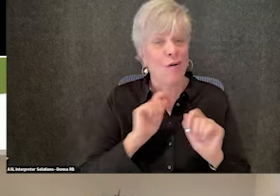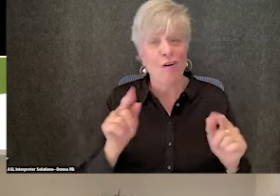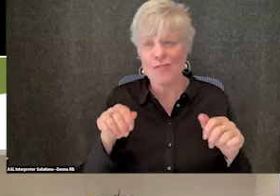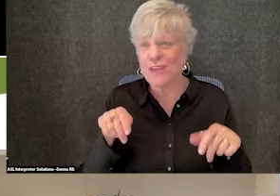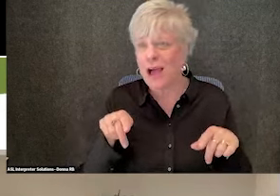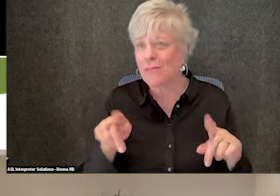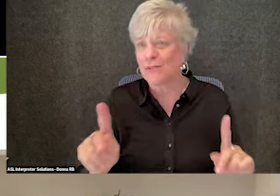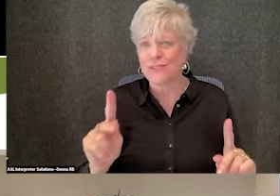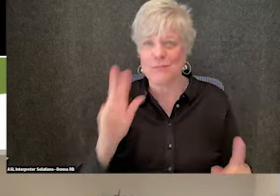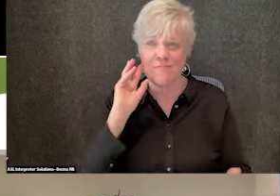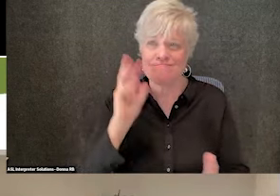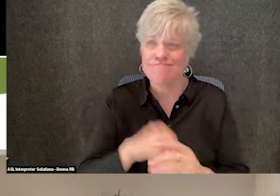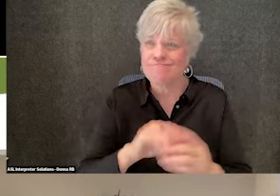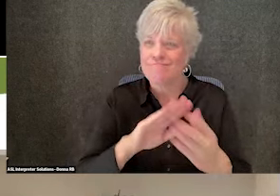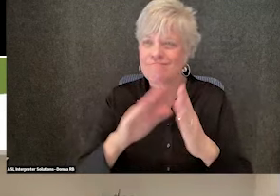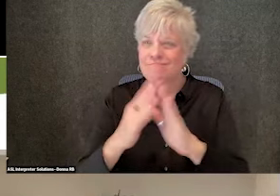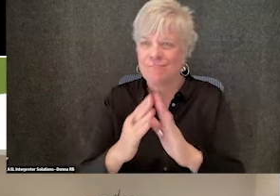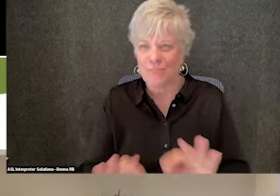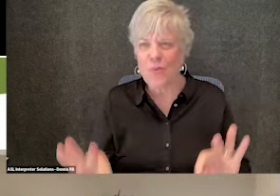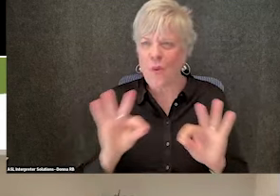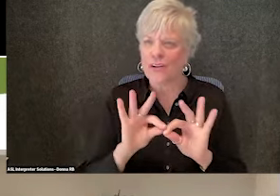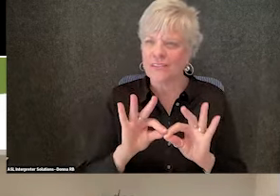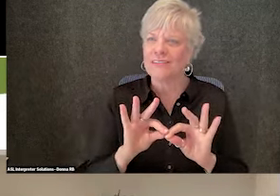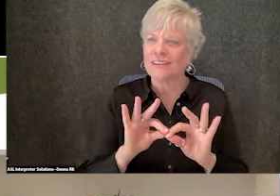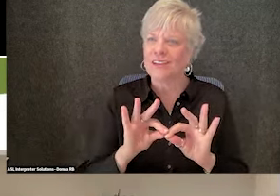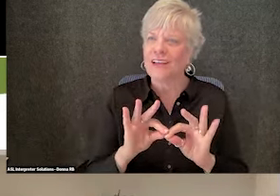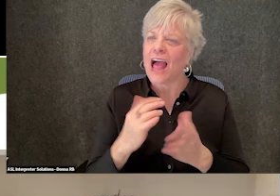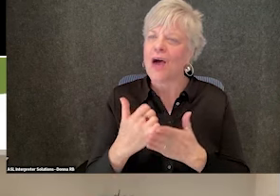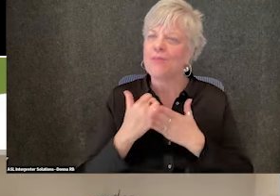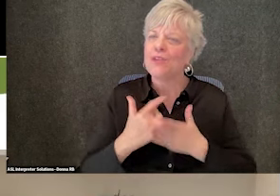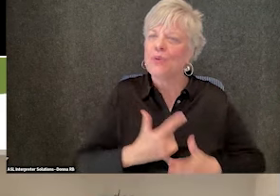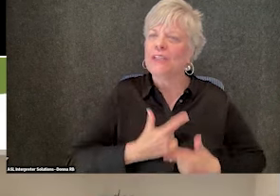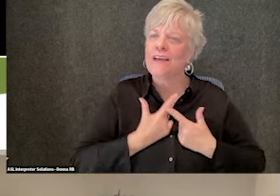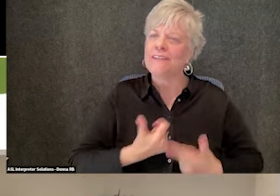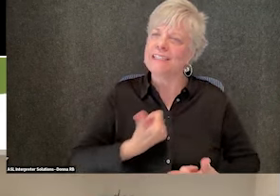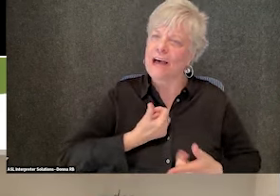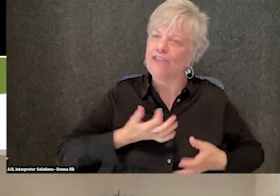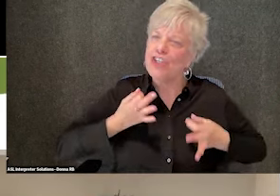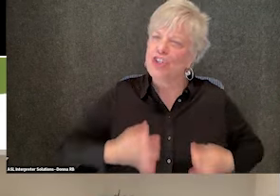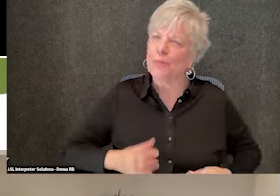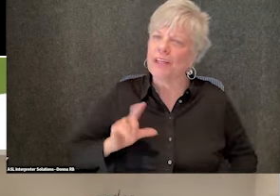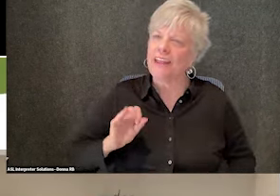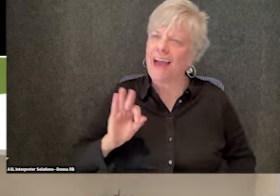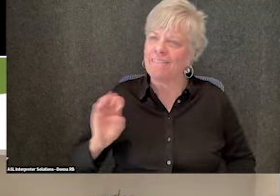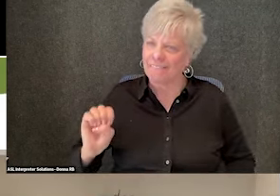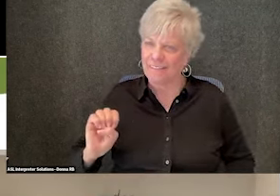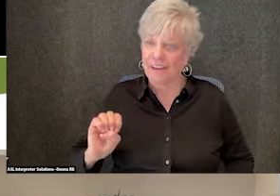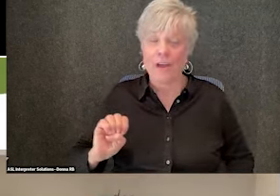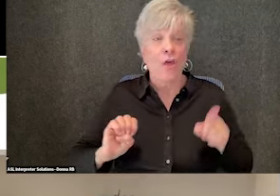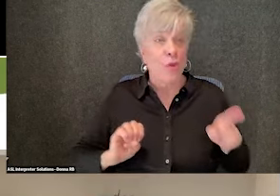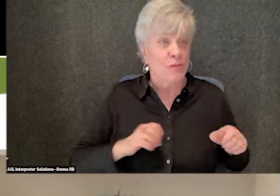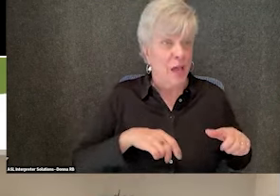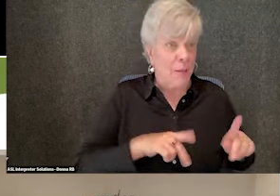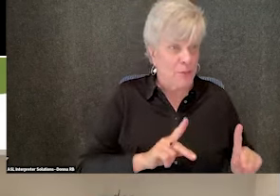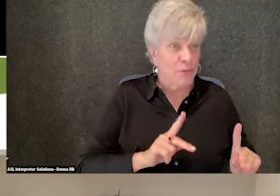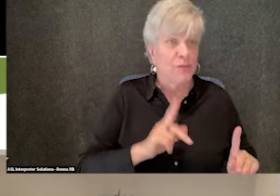así, y todo eso le ayuda a poder practicar tomar decisiones. Es una lección importante para todos. Aquí,